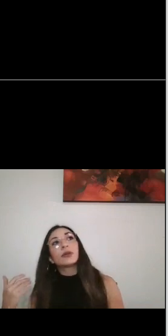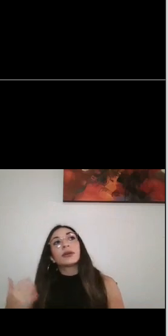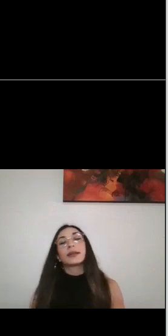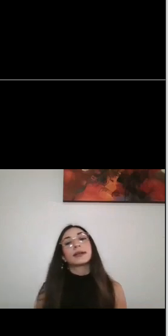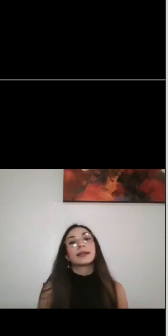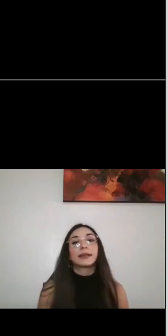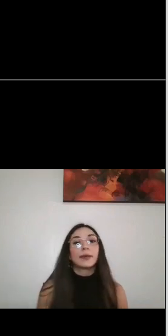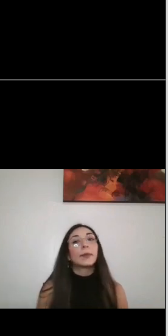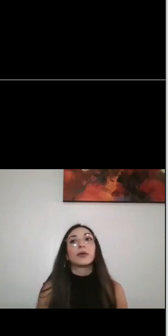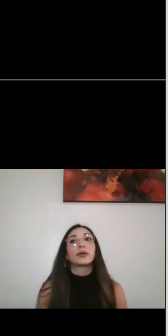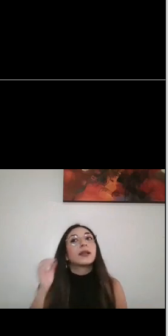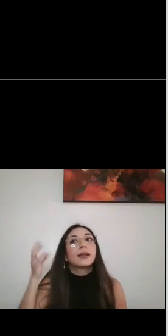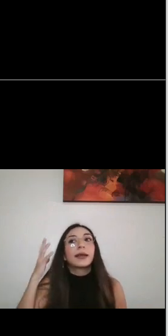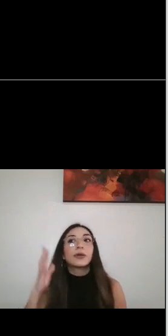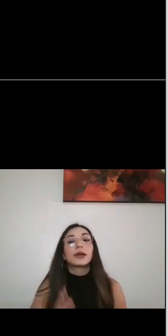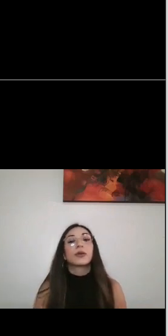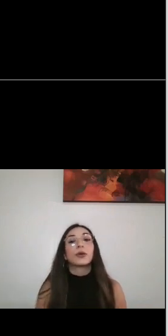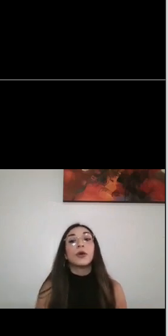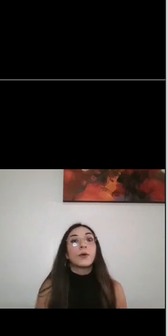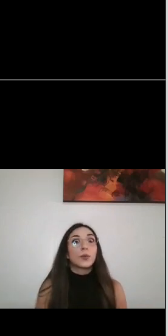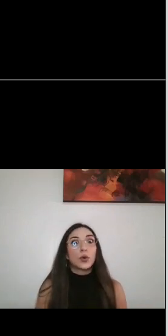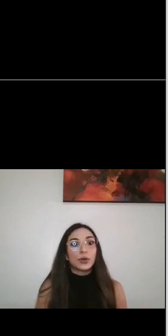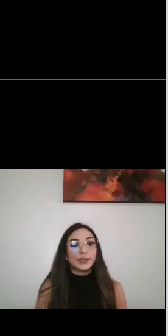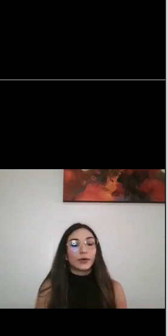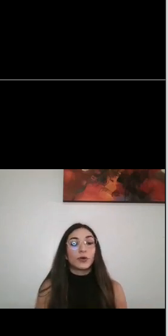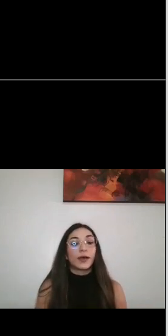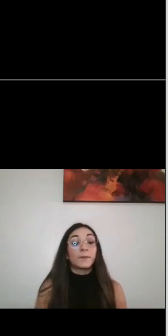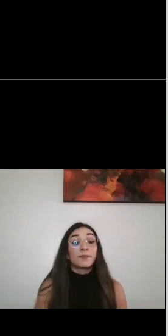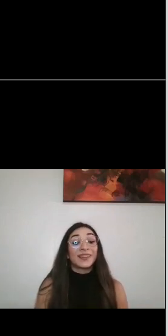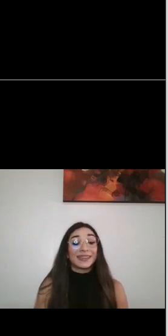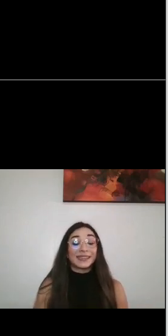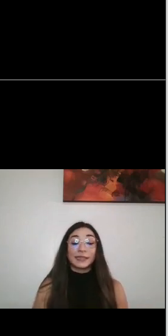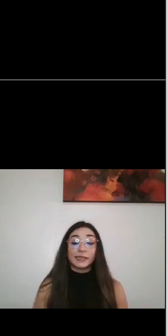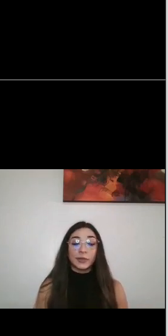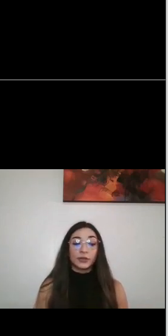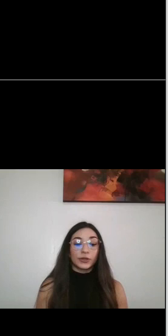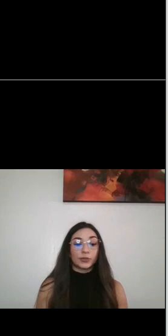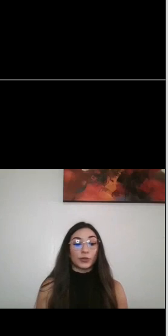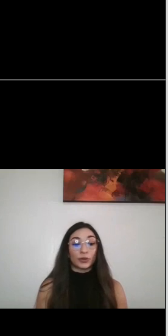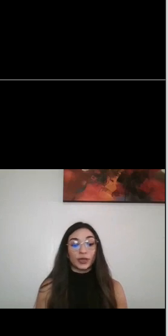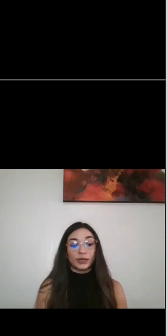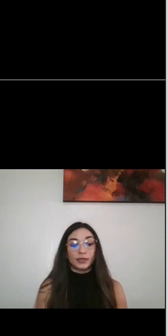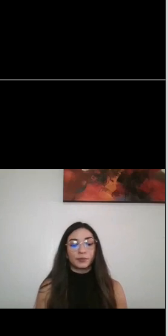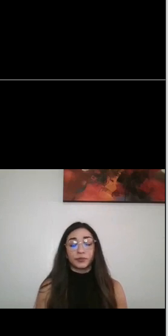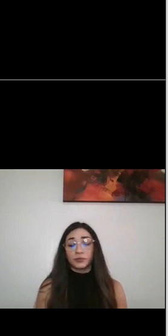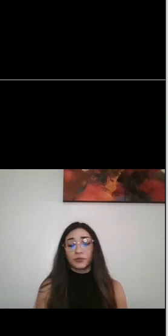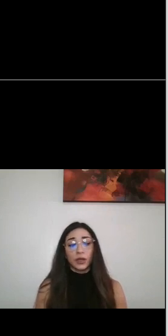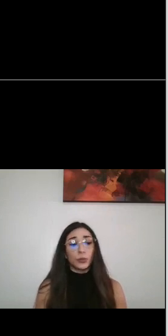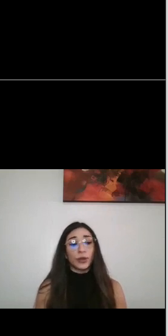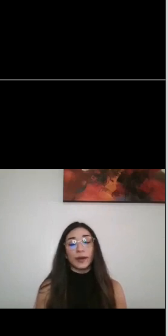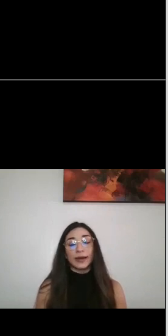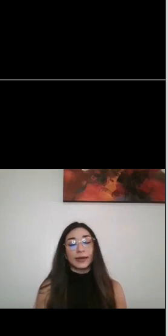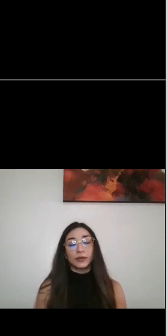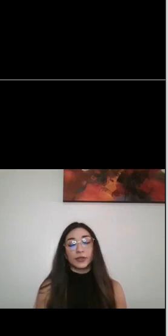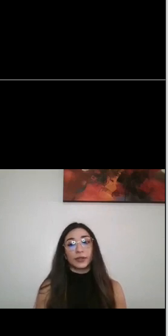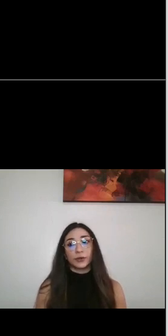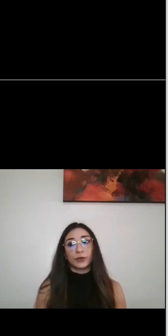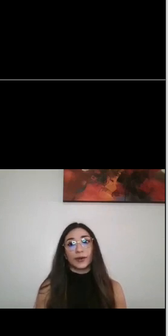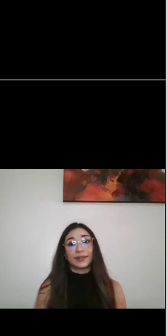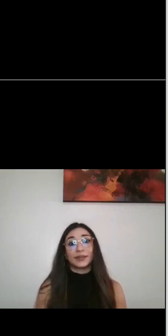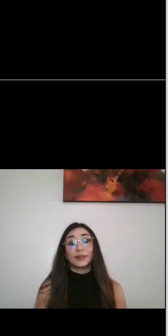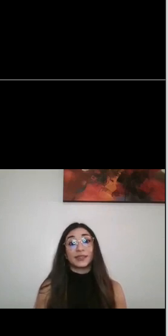líquido detrás del tímpano, líquido en el oído, mucosa acumulada. Esas disminuciones por otitis pueden bajarle la audición